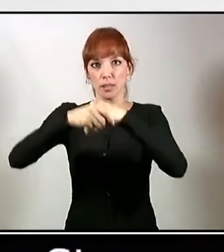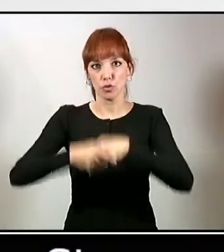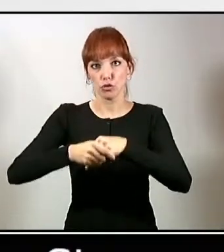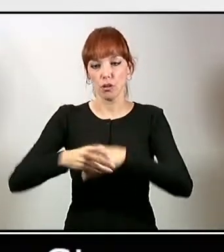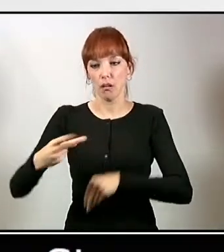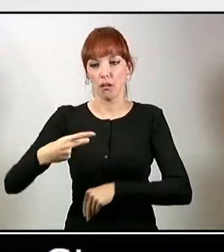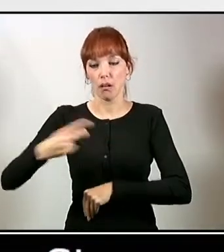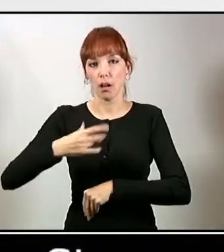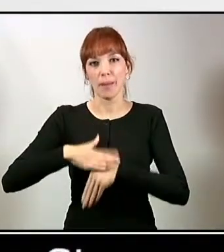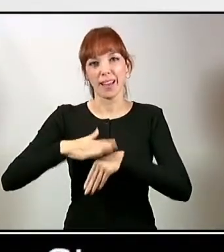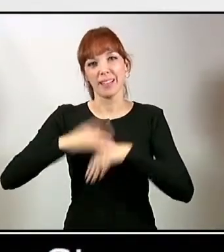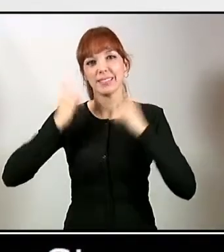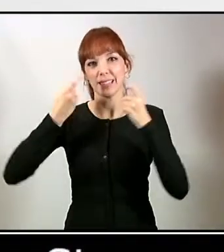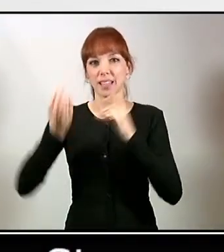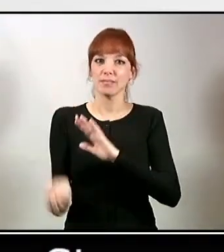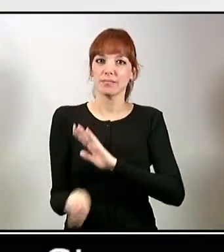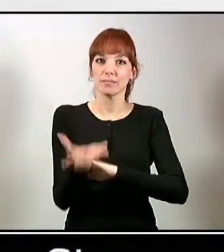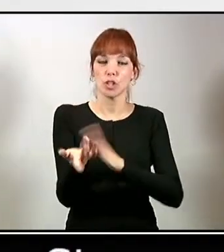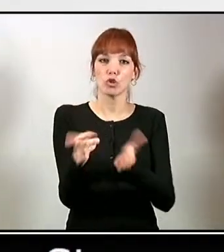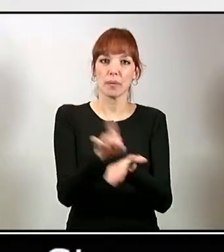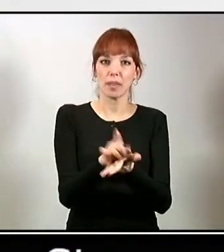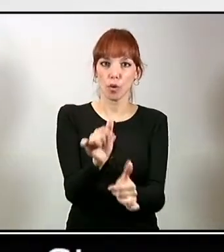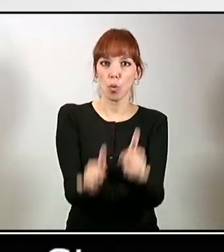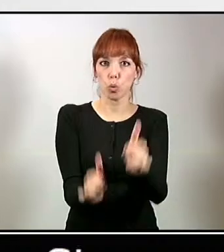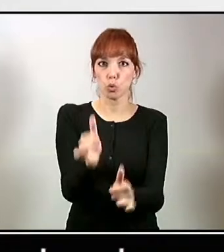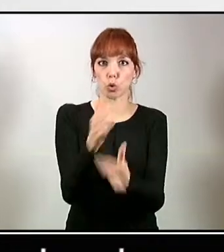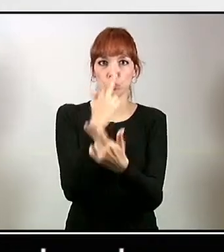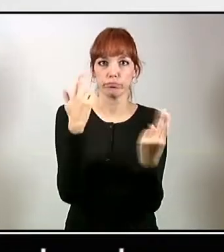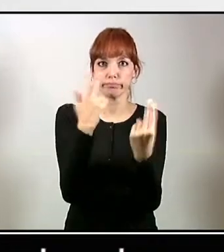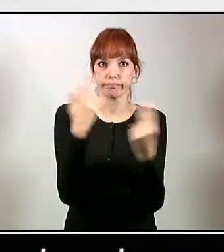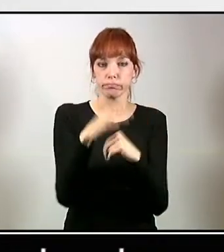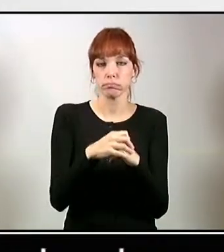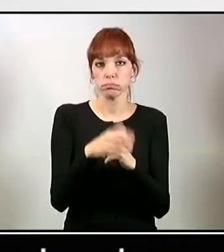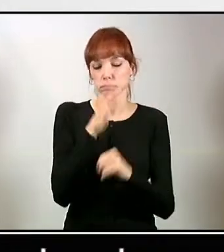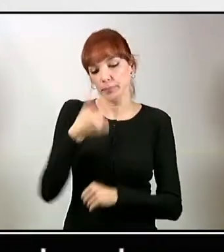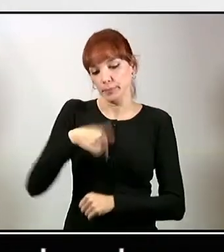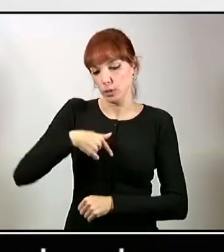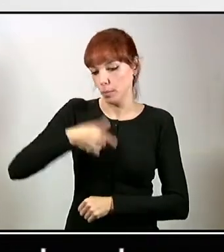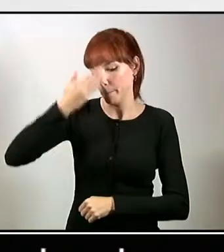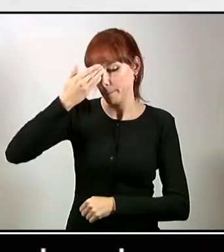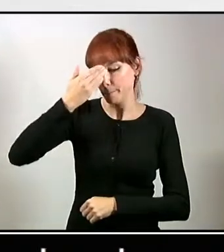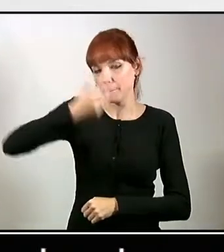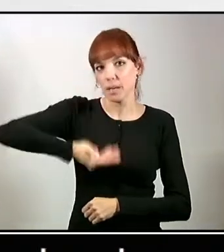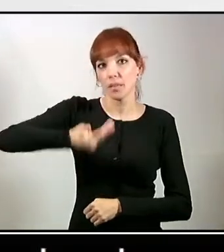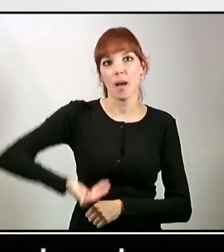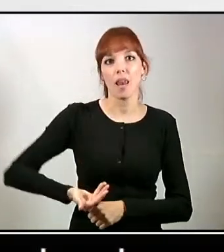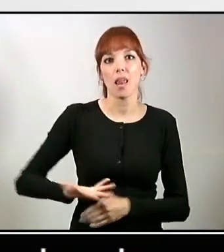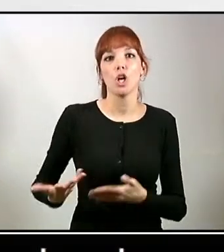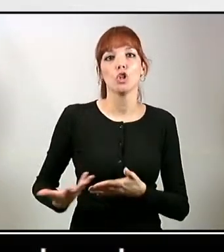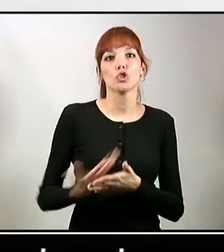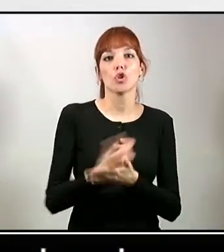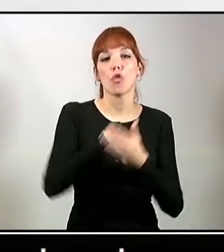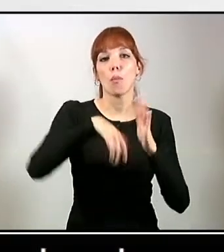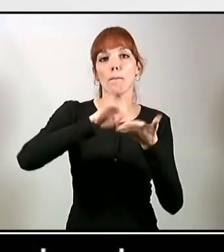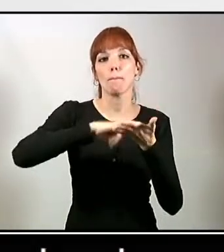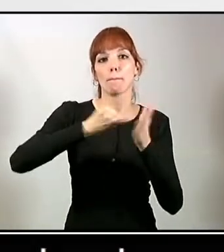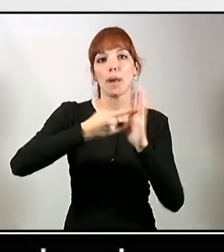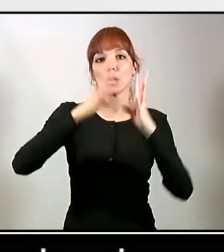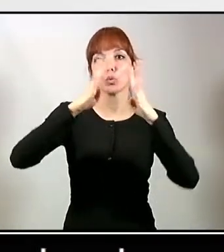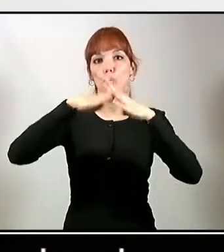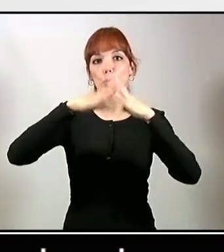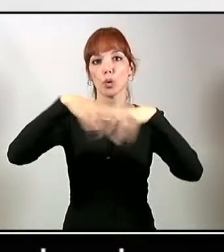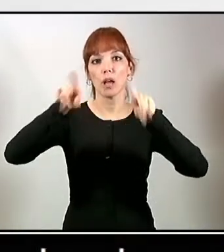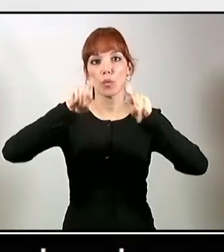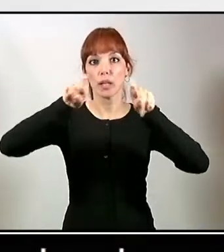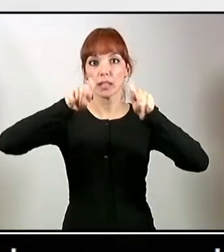poder volverlo a sacar a licitación. Porque para nosotros lo fundamental es que todo ese plan de infraestructuras